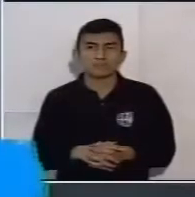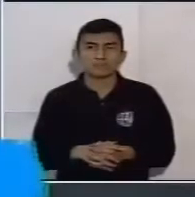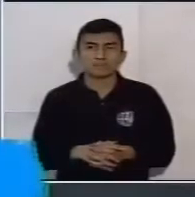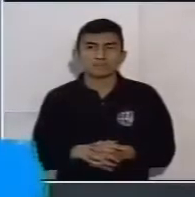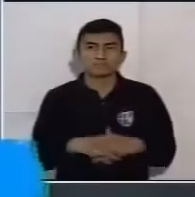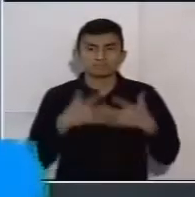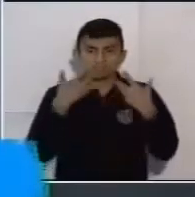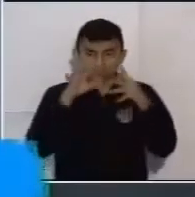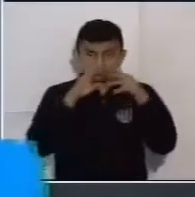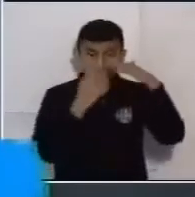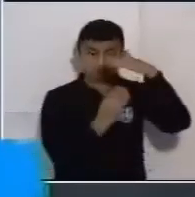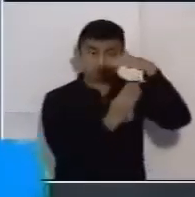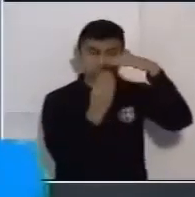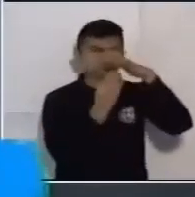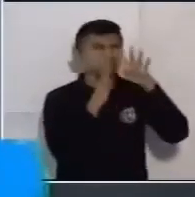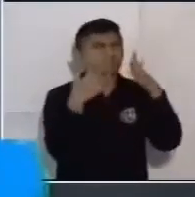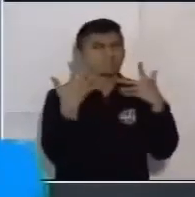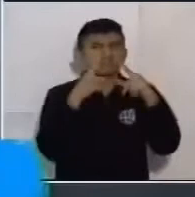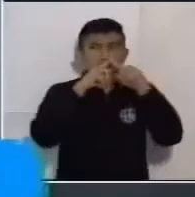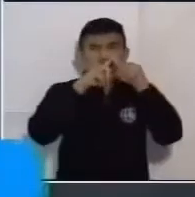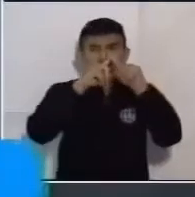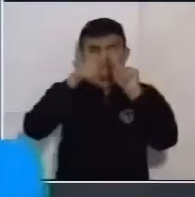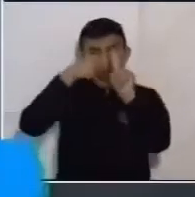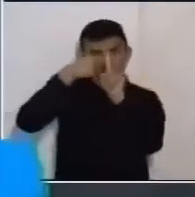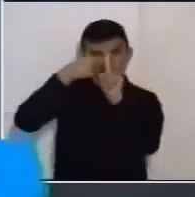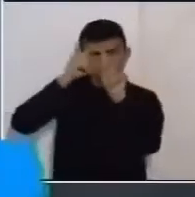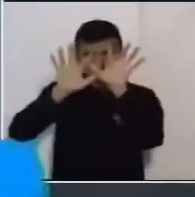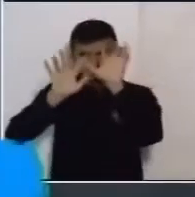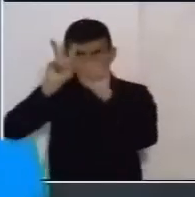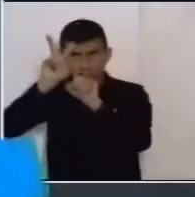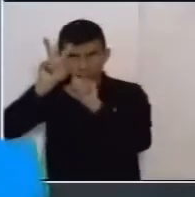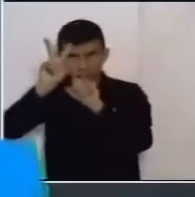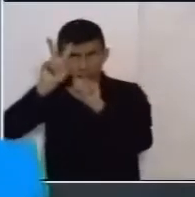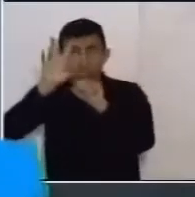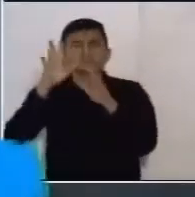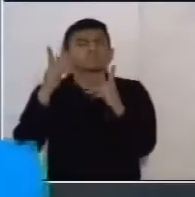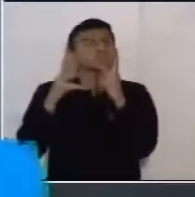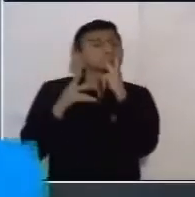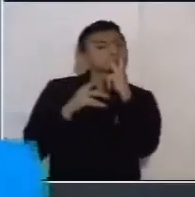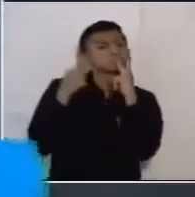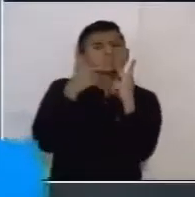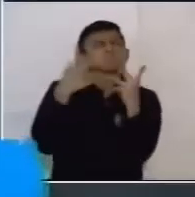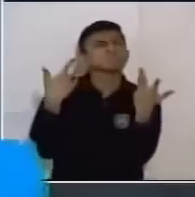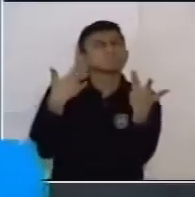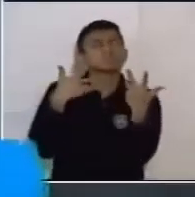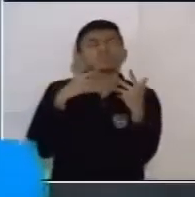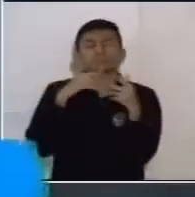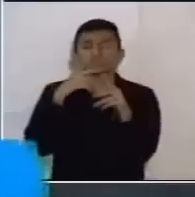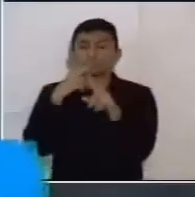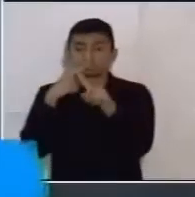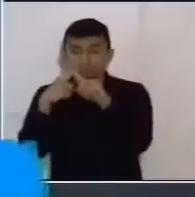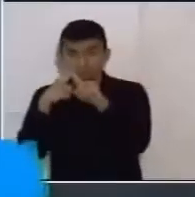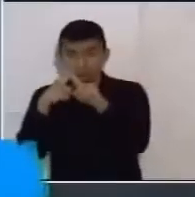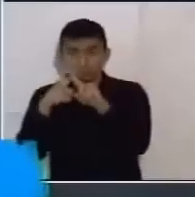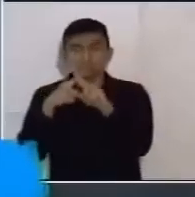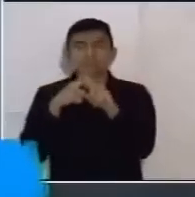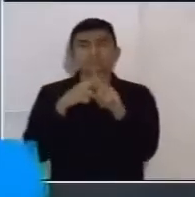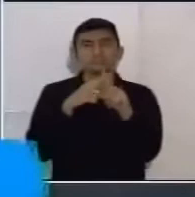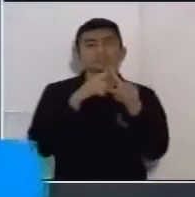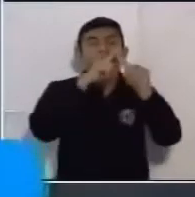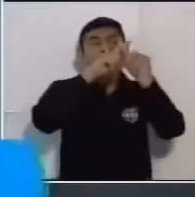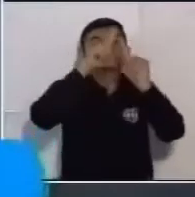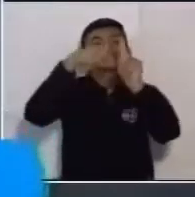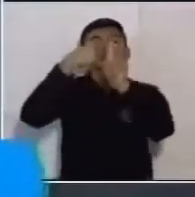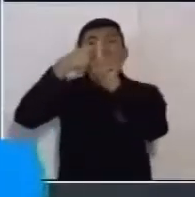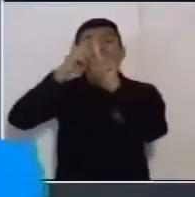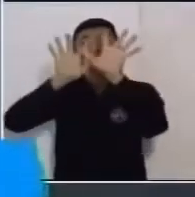La base es x más 12 y la h es x, por eso dice x más 12 por